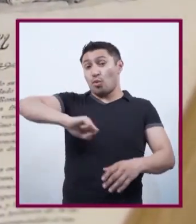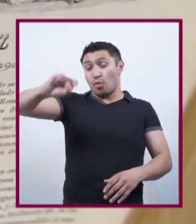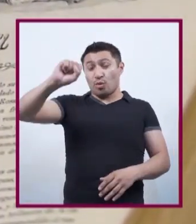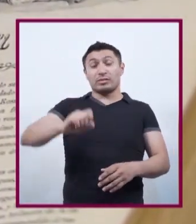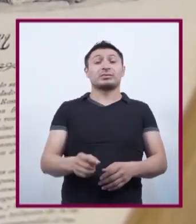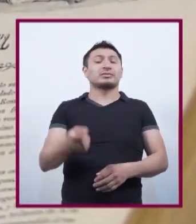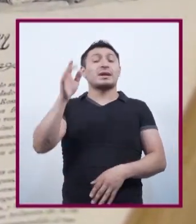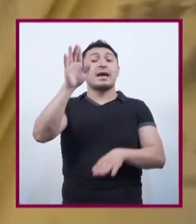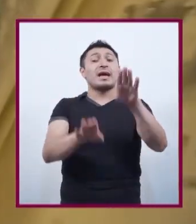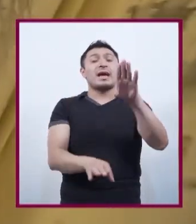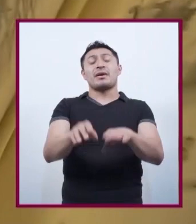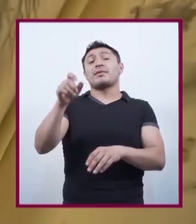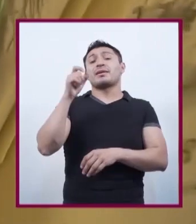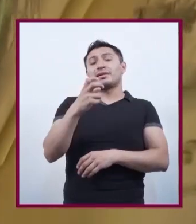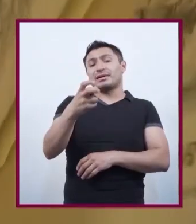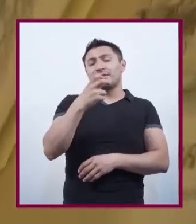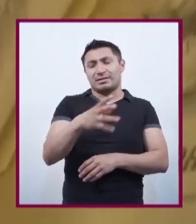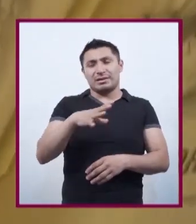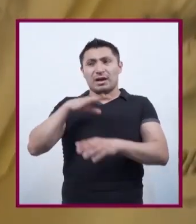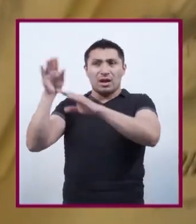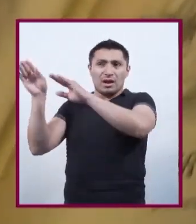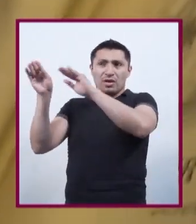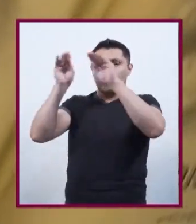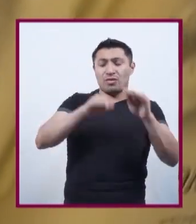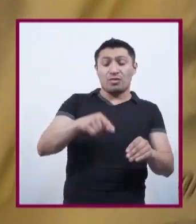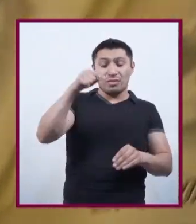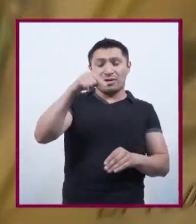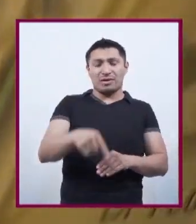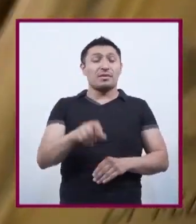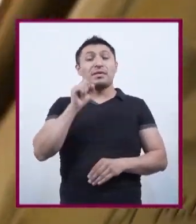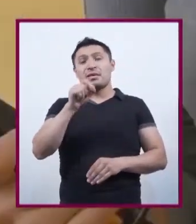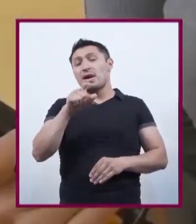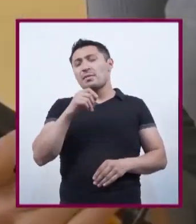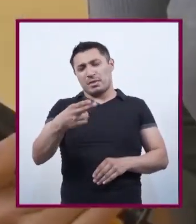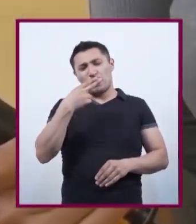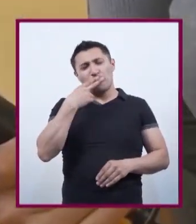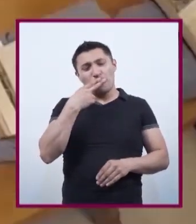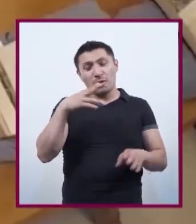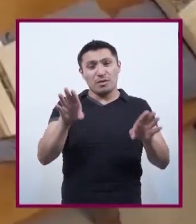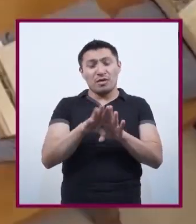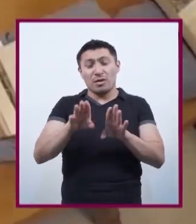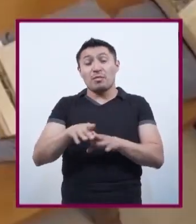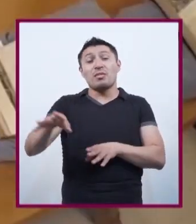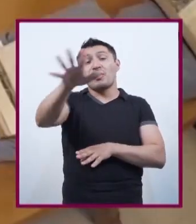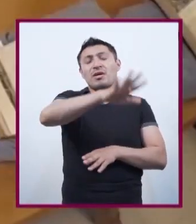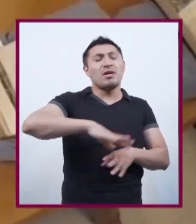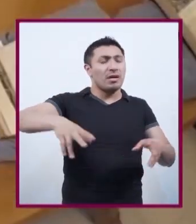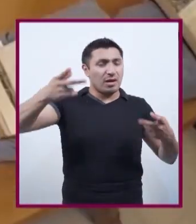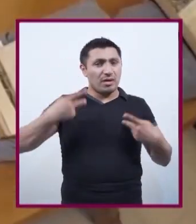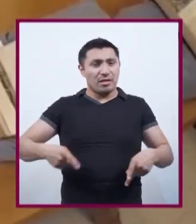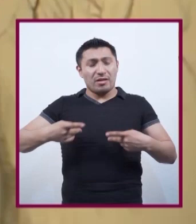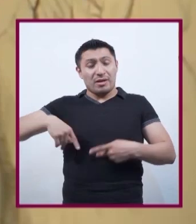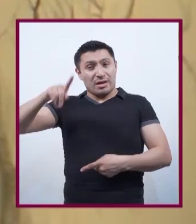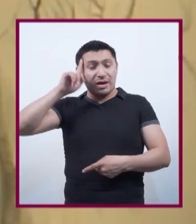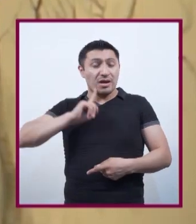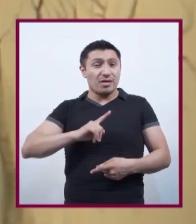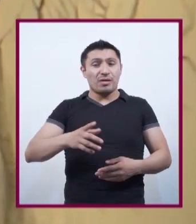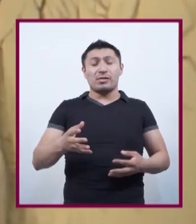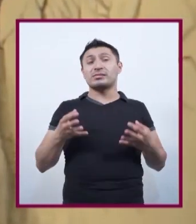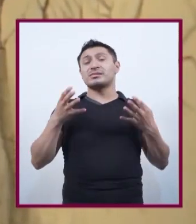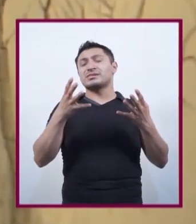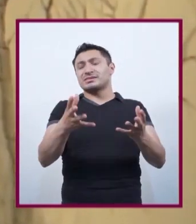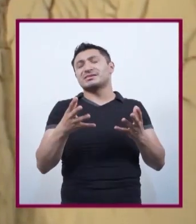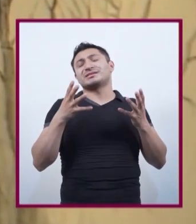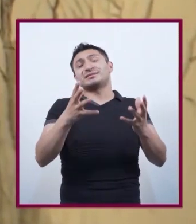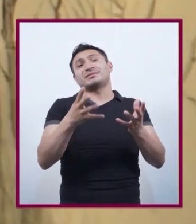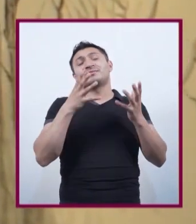tuvieron éxito en Francia. En algunas ocasiones, estos figurines que venían de Europa también servían para inspirar a